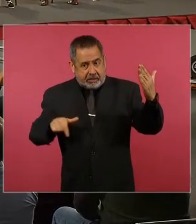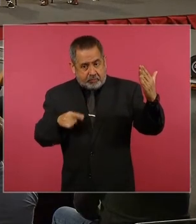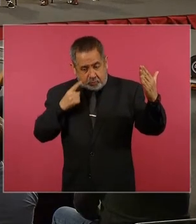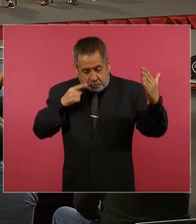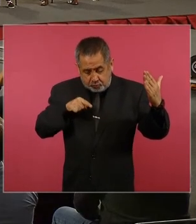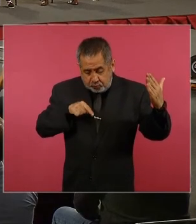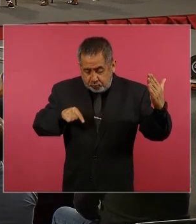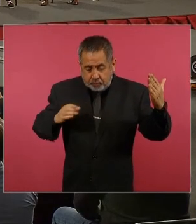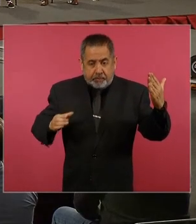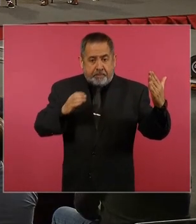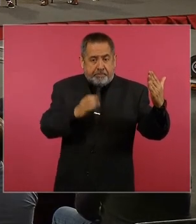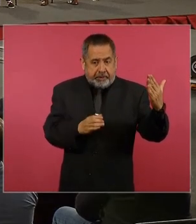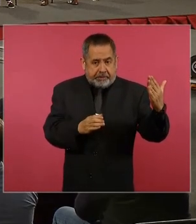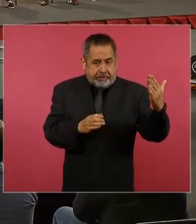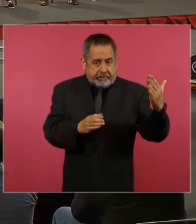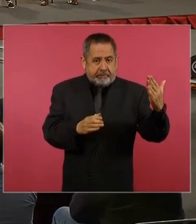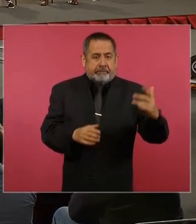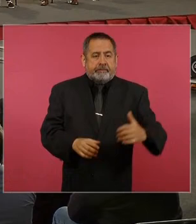Adelante.